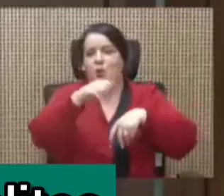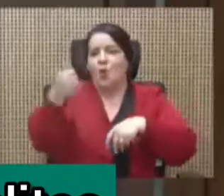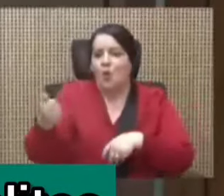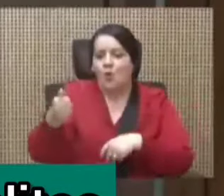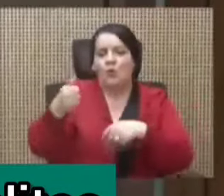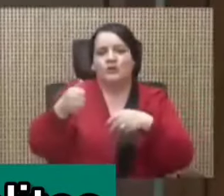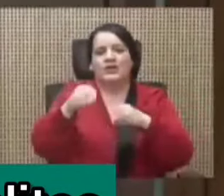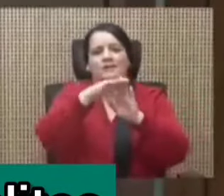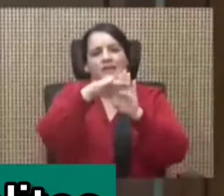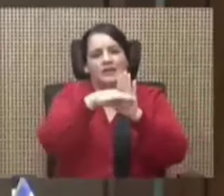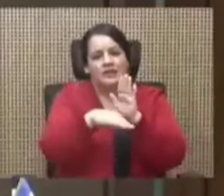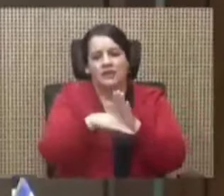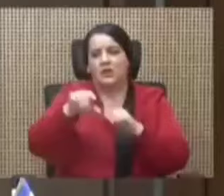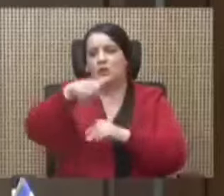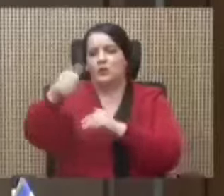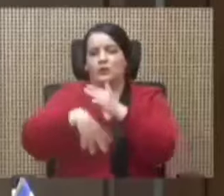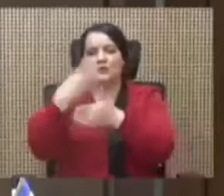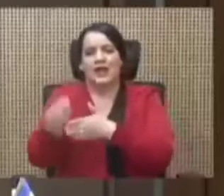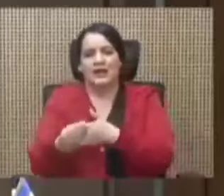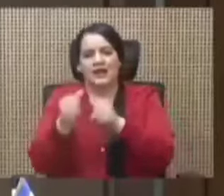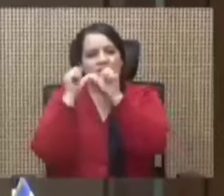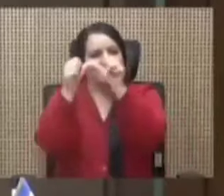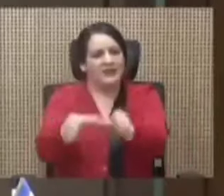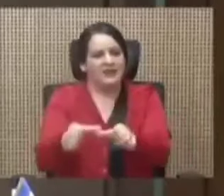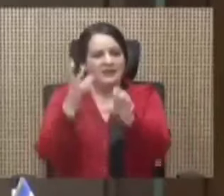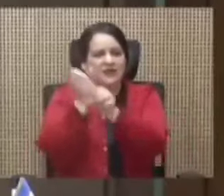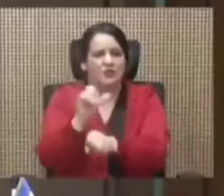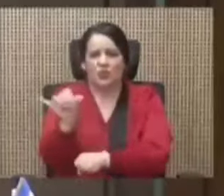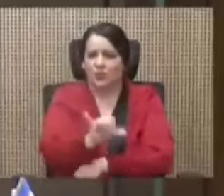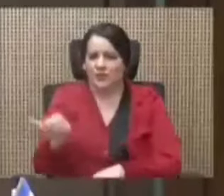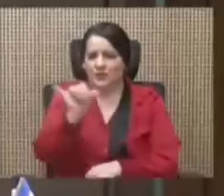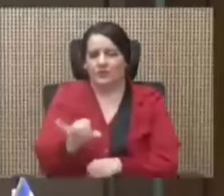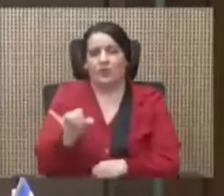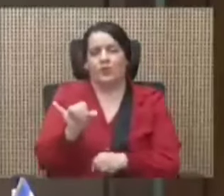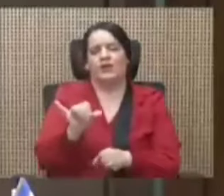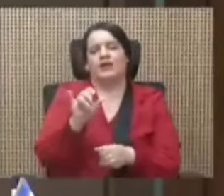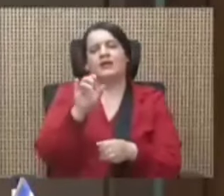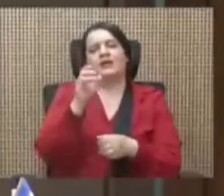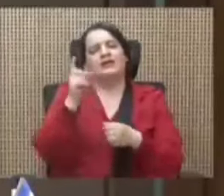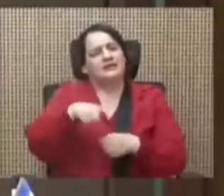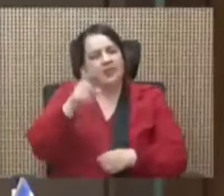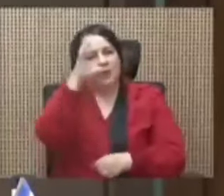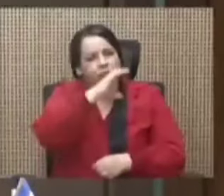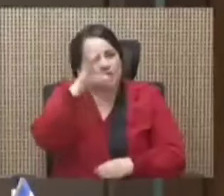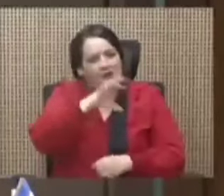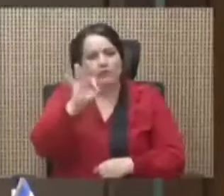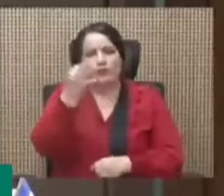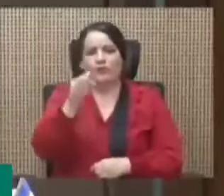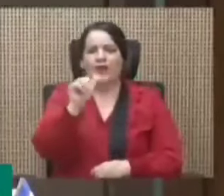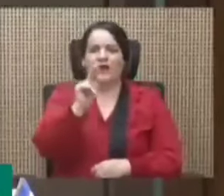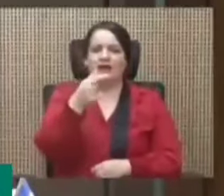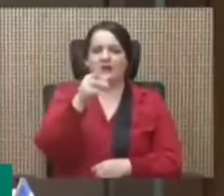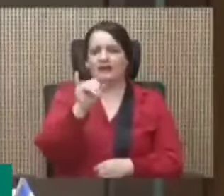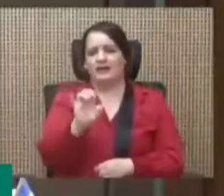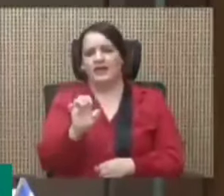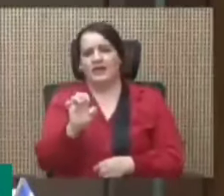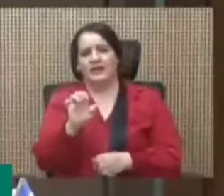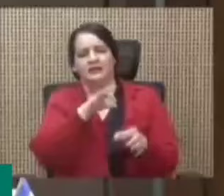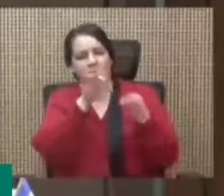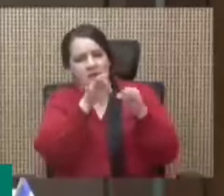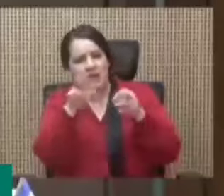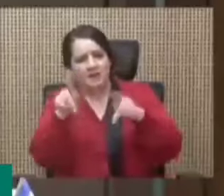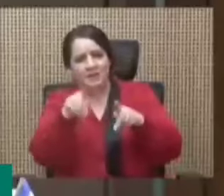a seguir cometiendo delitos? Eso es lo que necesitamos, buscar la manera, doña Angie, de explicarle al costarricense y yo intentar